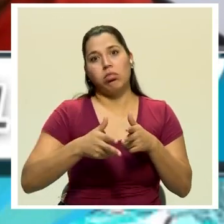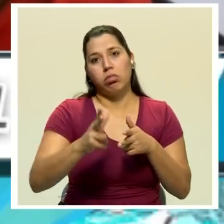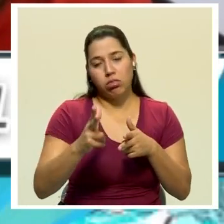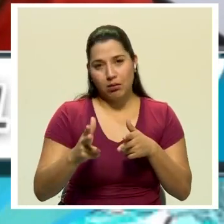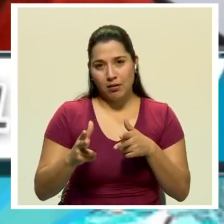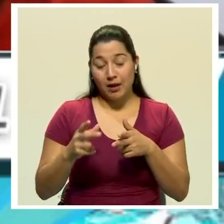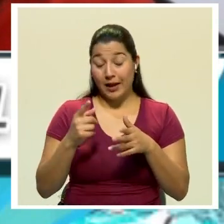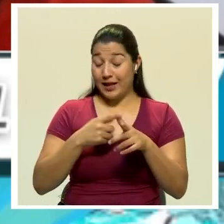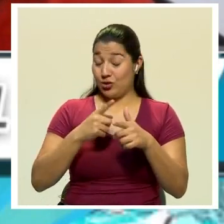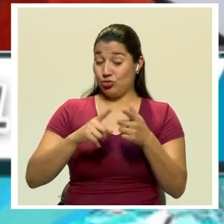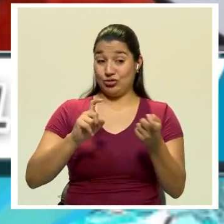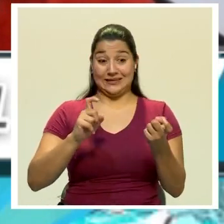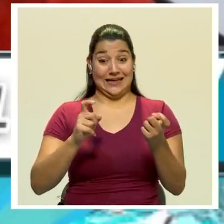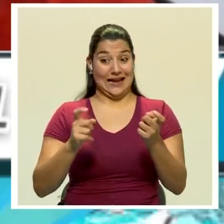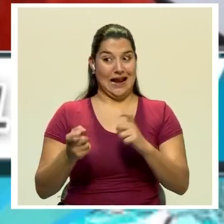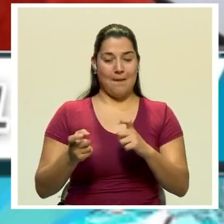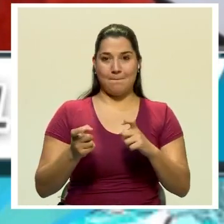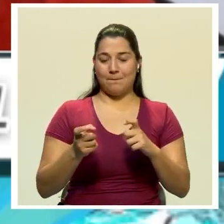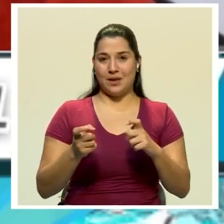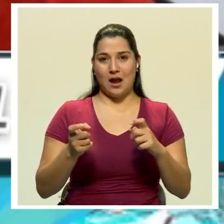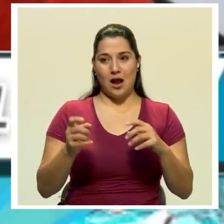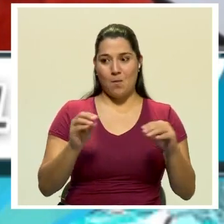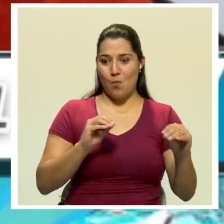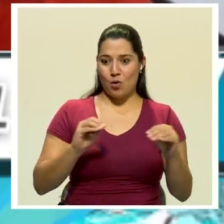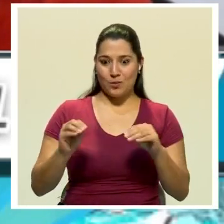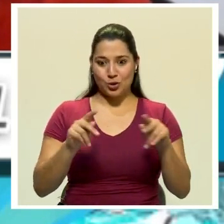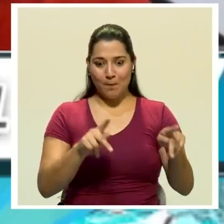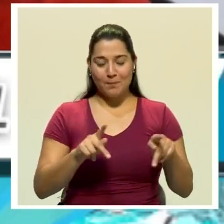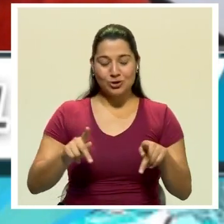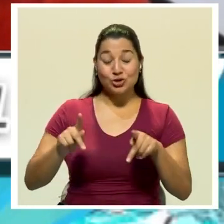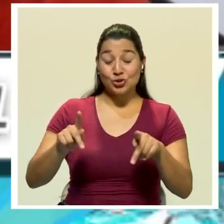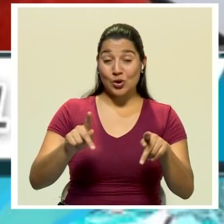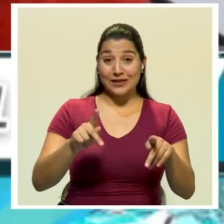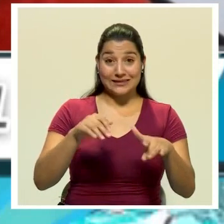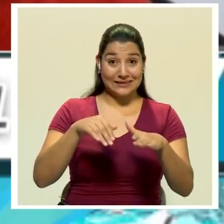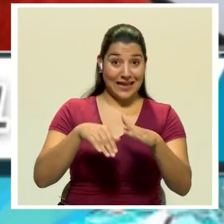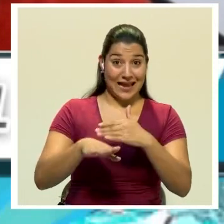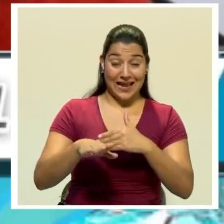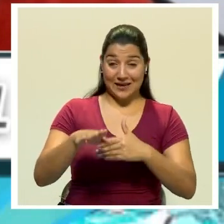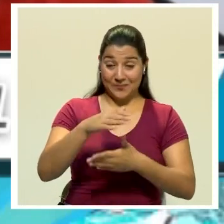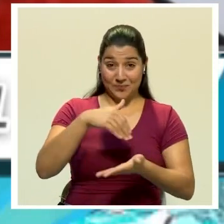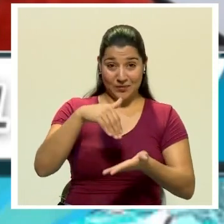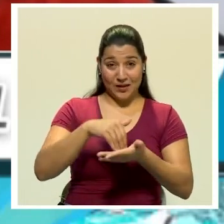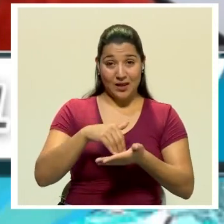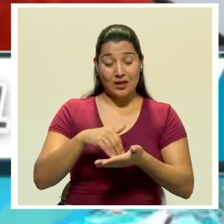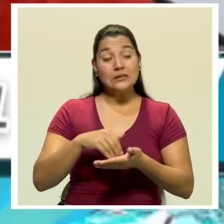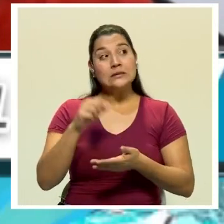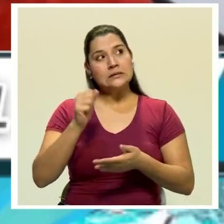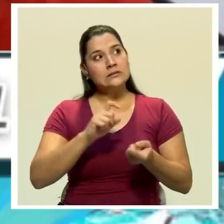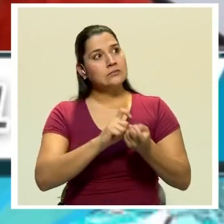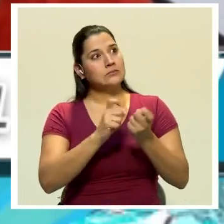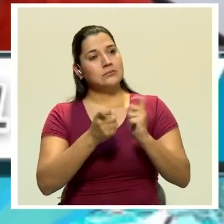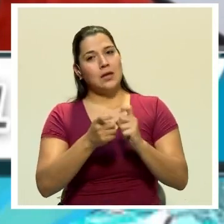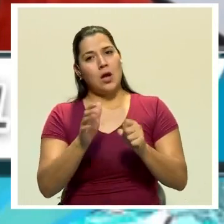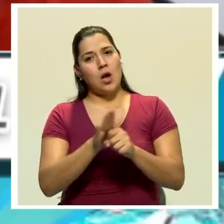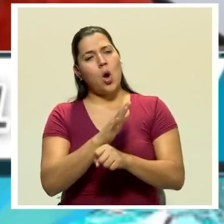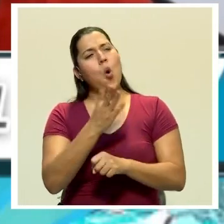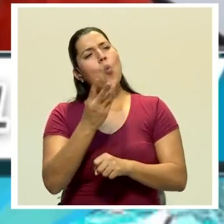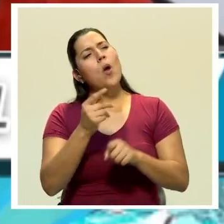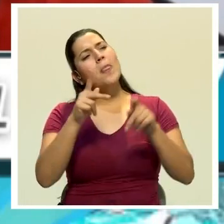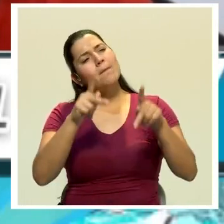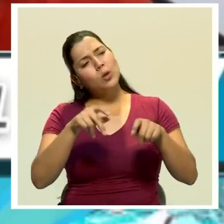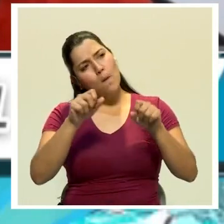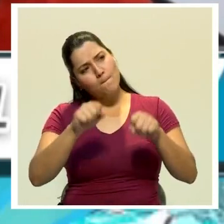al gran área metropolitana. Completamente, cambiar la dinámica que vivimos completamente. ¿Cuánta gente podría transportar al